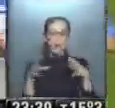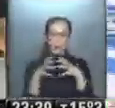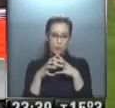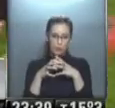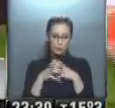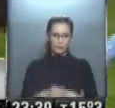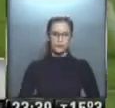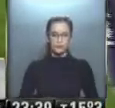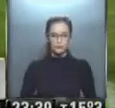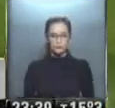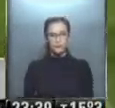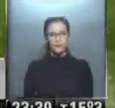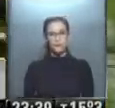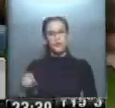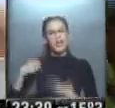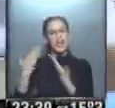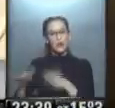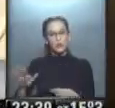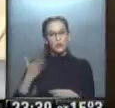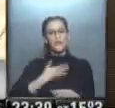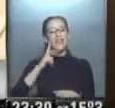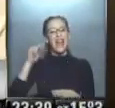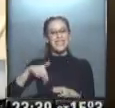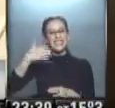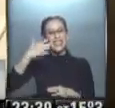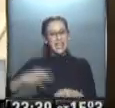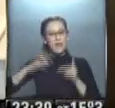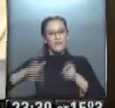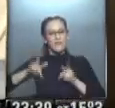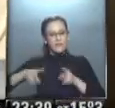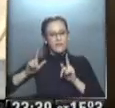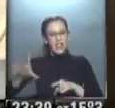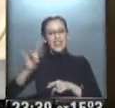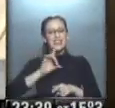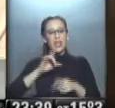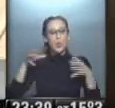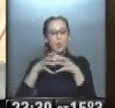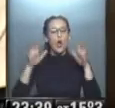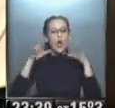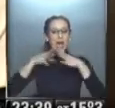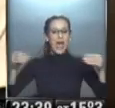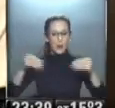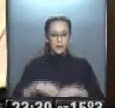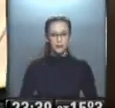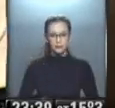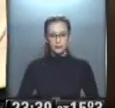seleccionado nacional. Y renunció entonces Tati Finland después de 6 años como entrenador de la selección de rugby.